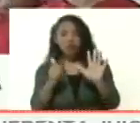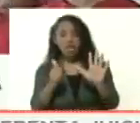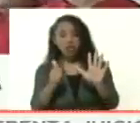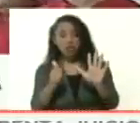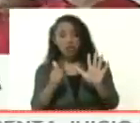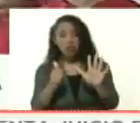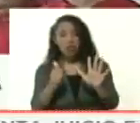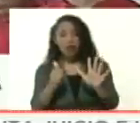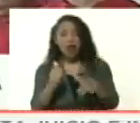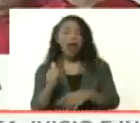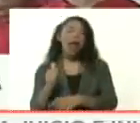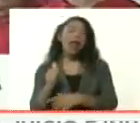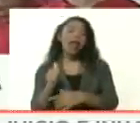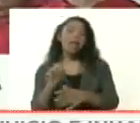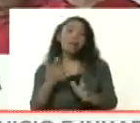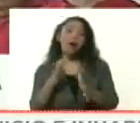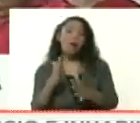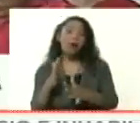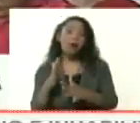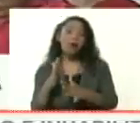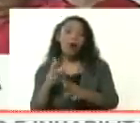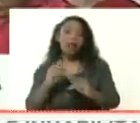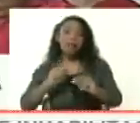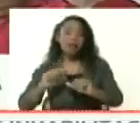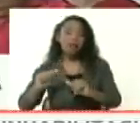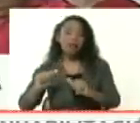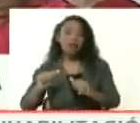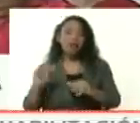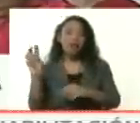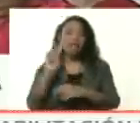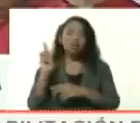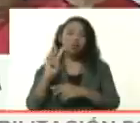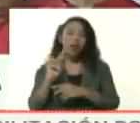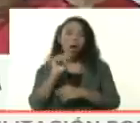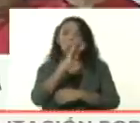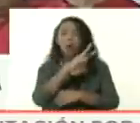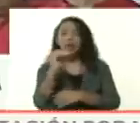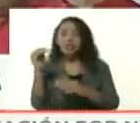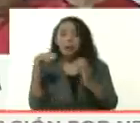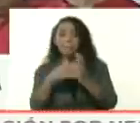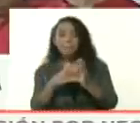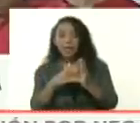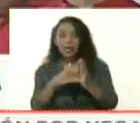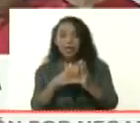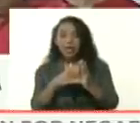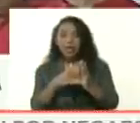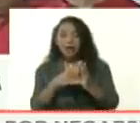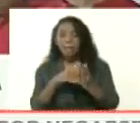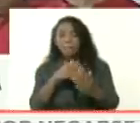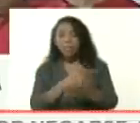del territorio de Venezuela. Y exportaron 40 mil millones de dólares en alimentos.